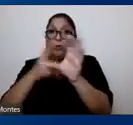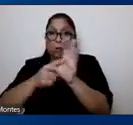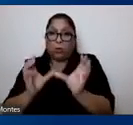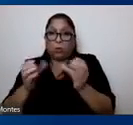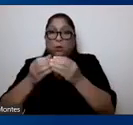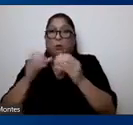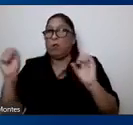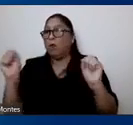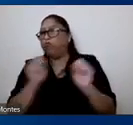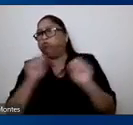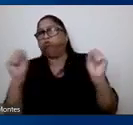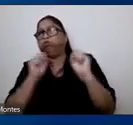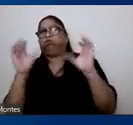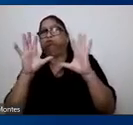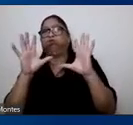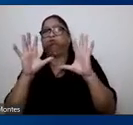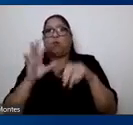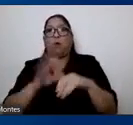detonó